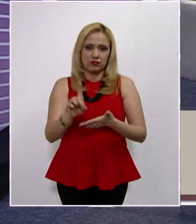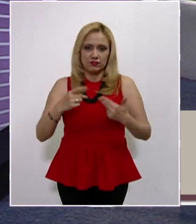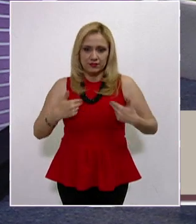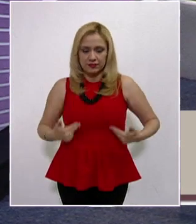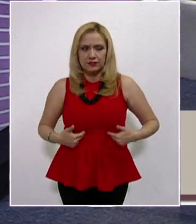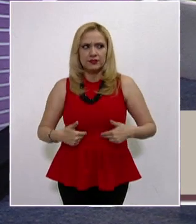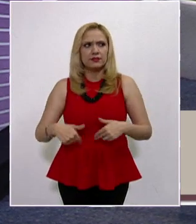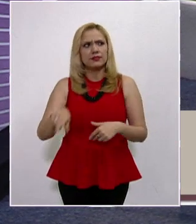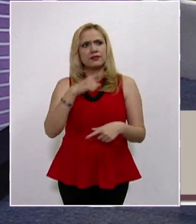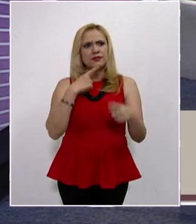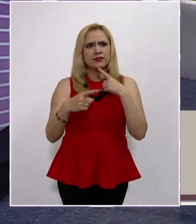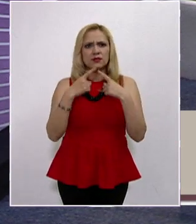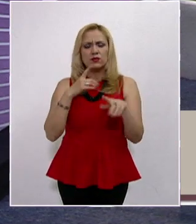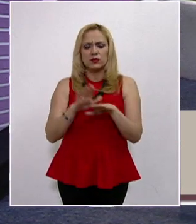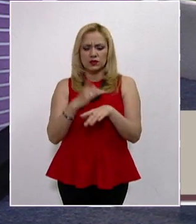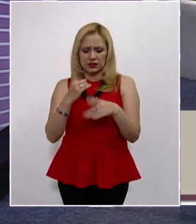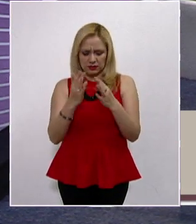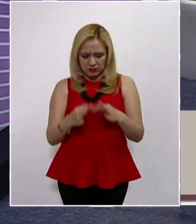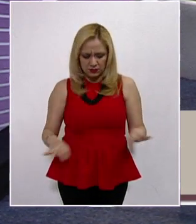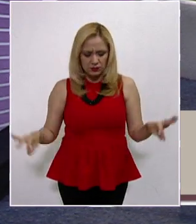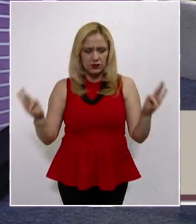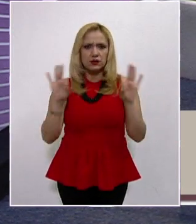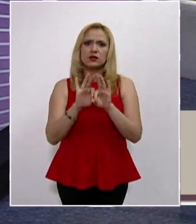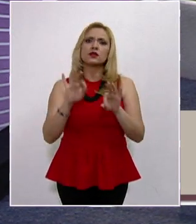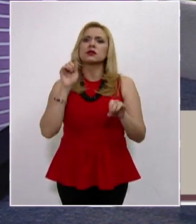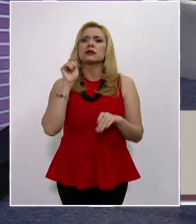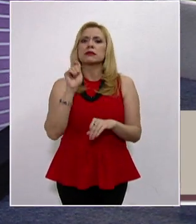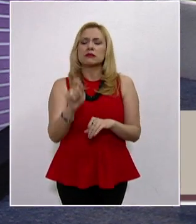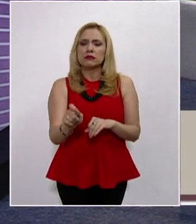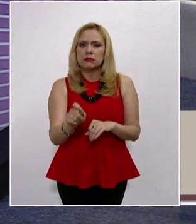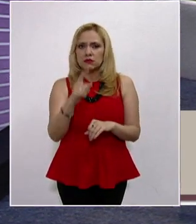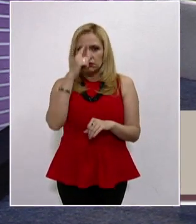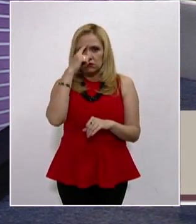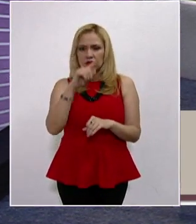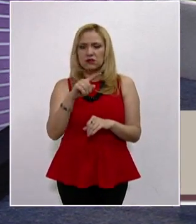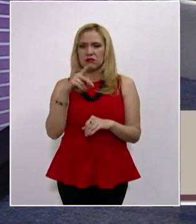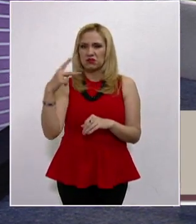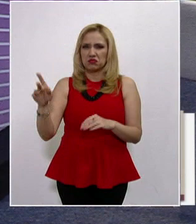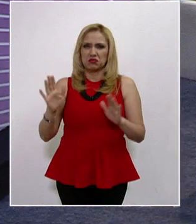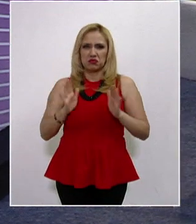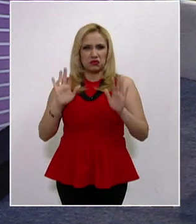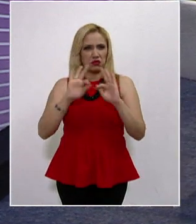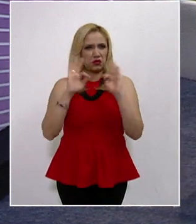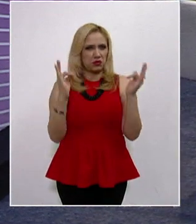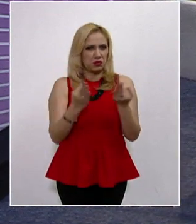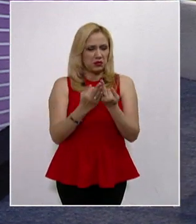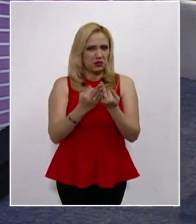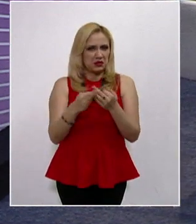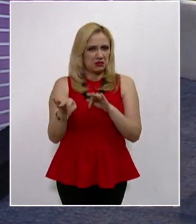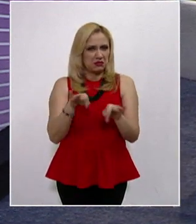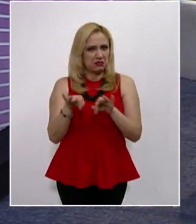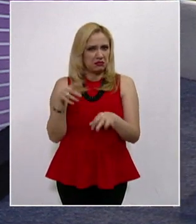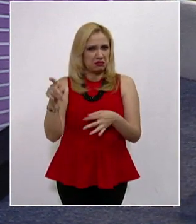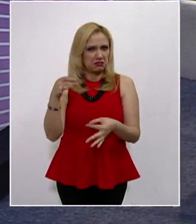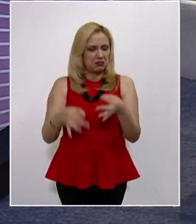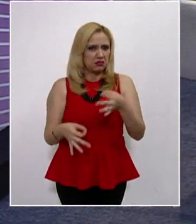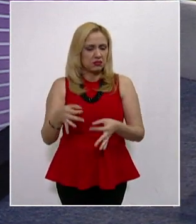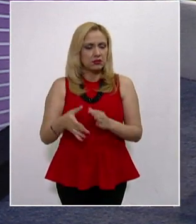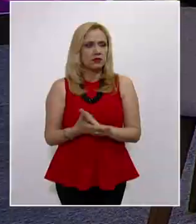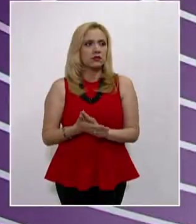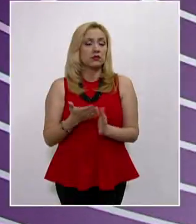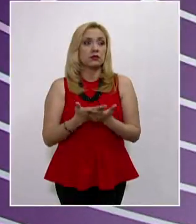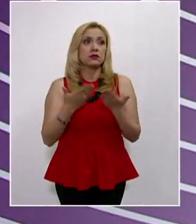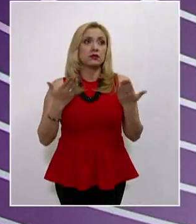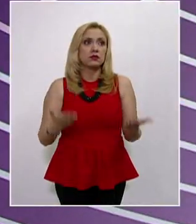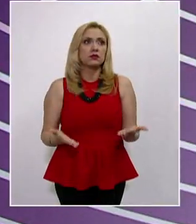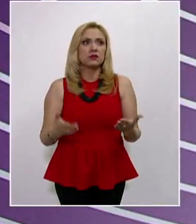Platicábamos, ¿no? De la importancia del carácter excepcional y restrictivo del fuero militar y pues de la situación